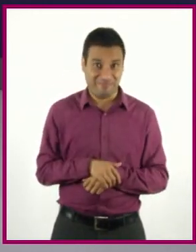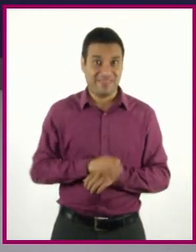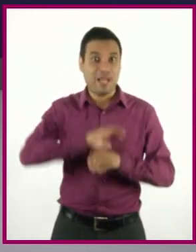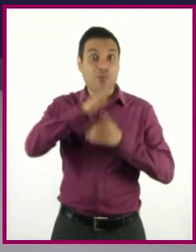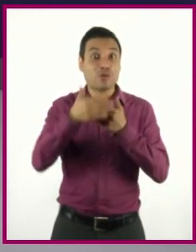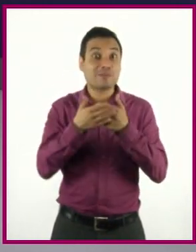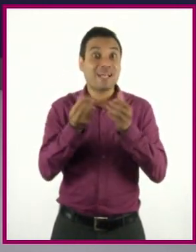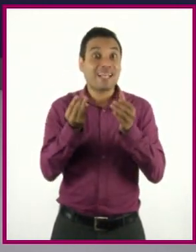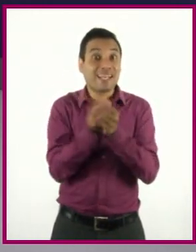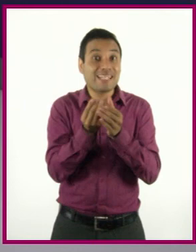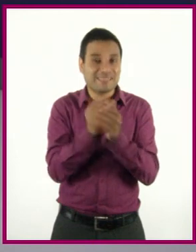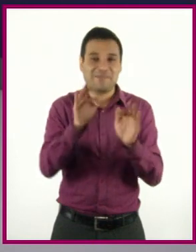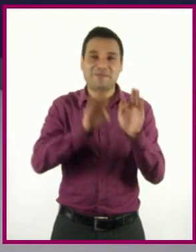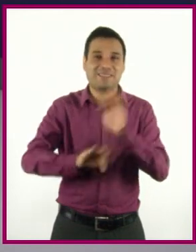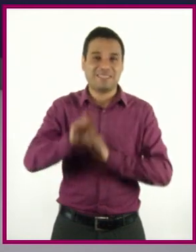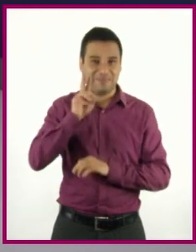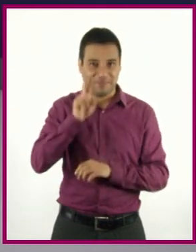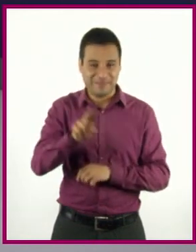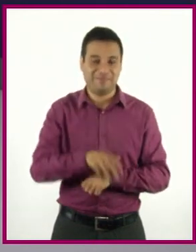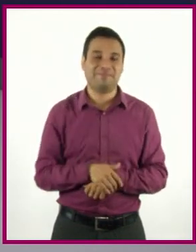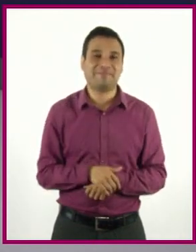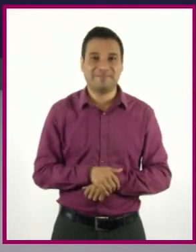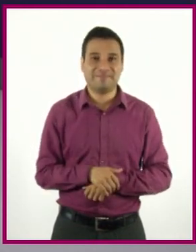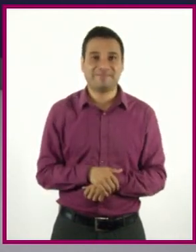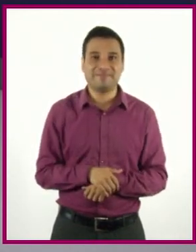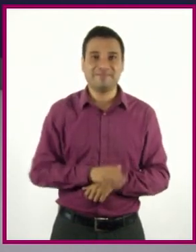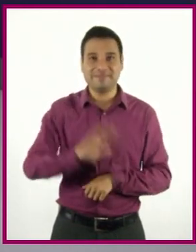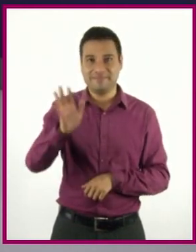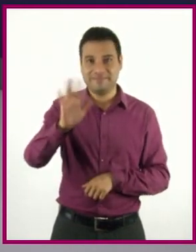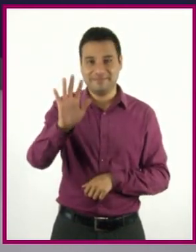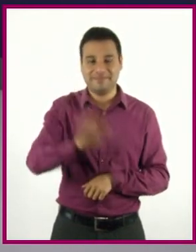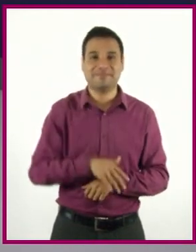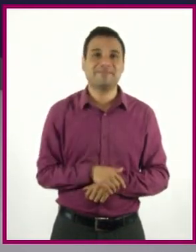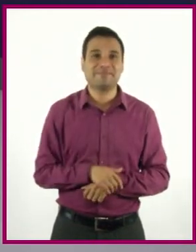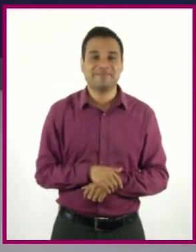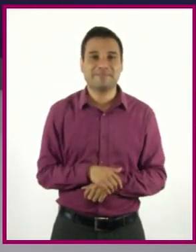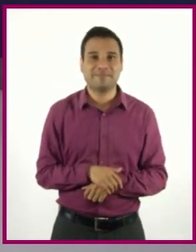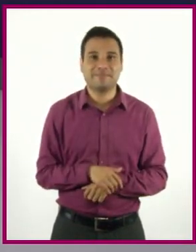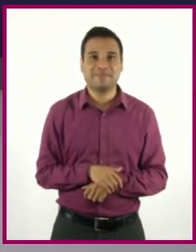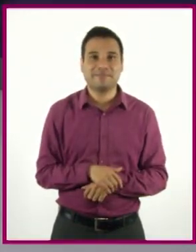próxima sesión de la asignatura Ciencias Física. ¡Hasta pronto!